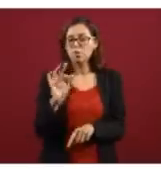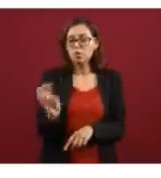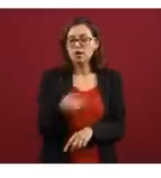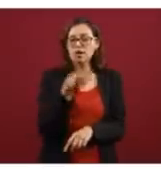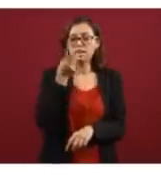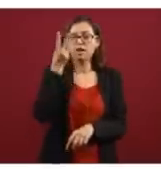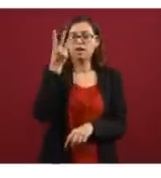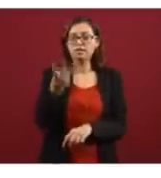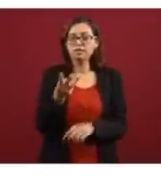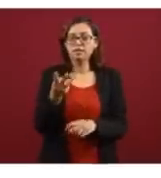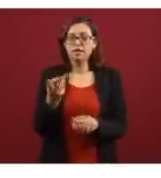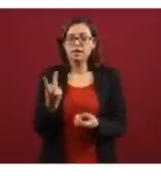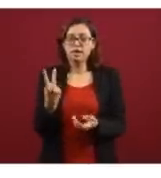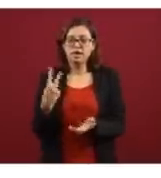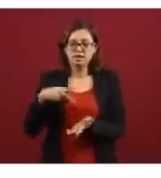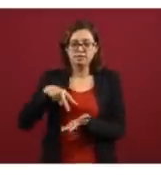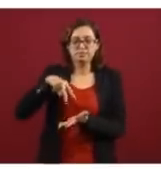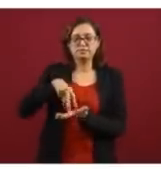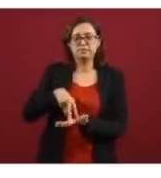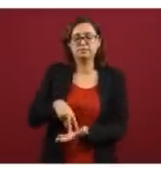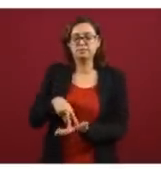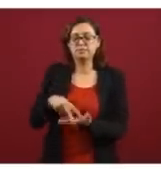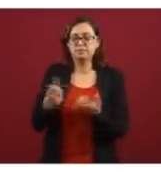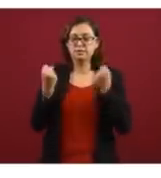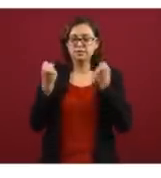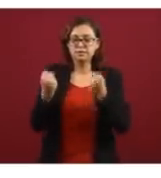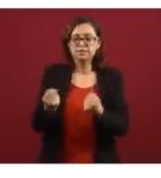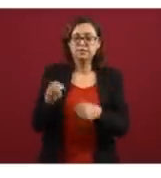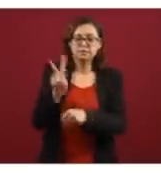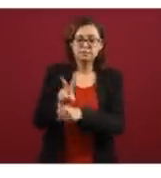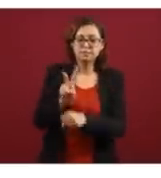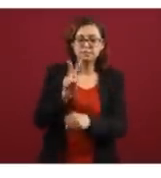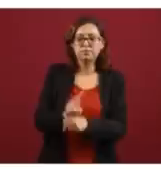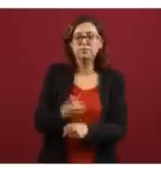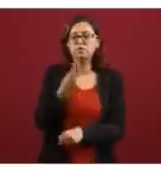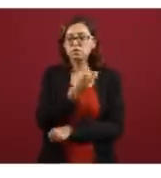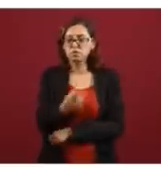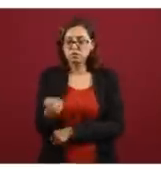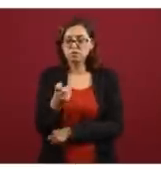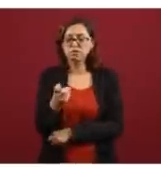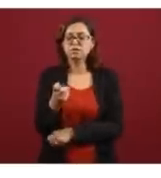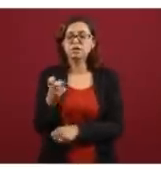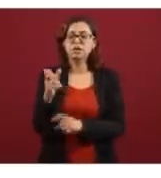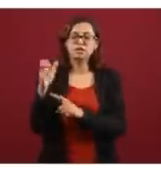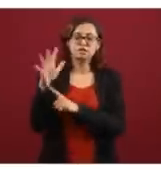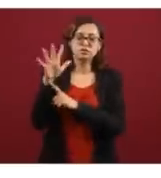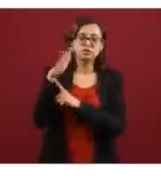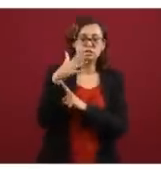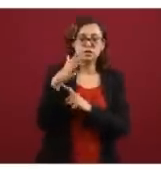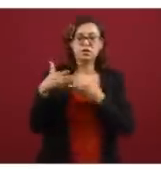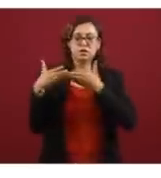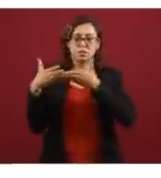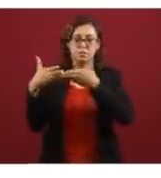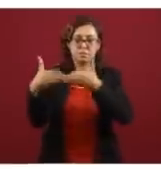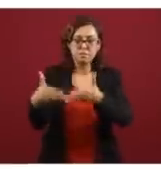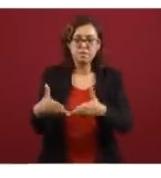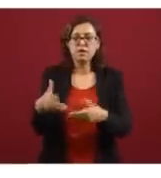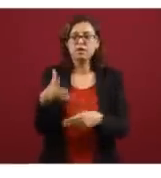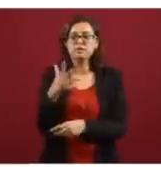plataformas tripuladas participando en esa seguridad, 200 plataformas satelitales marinas,